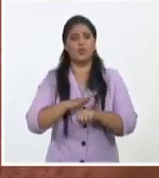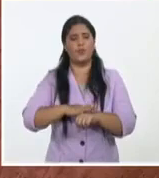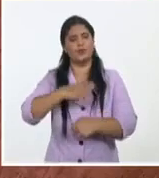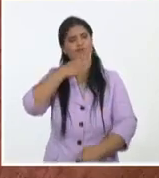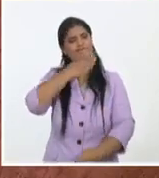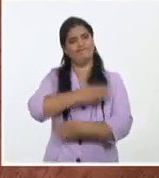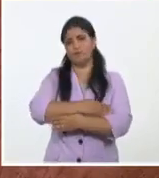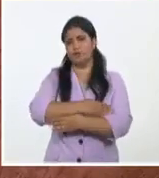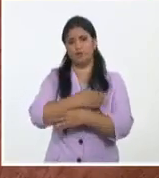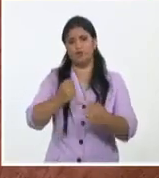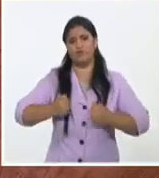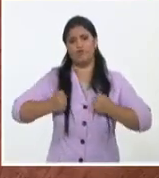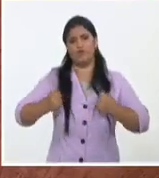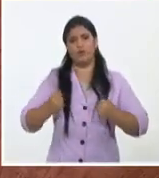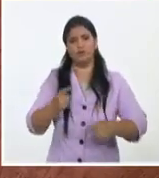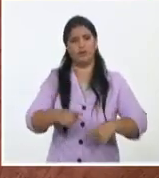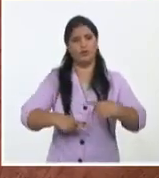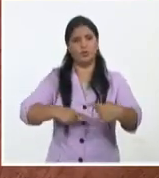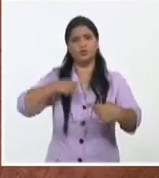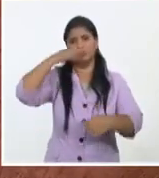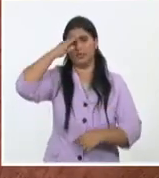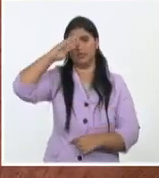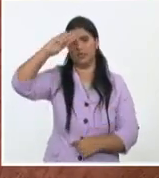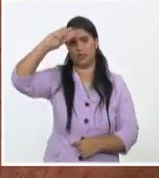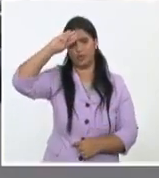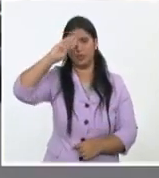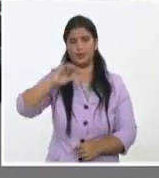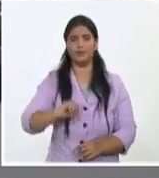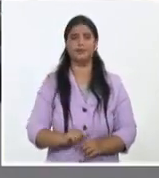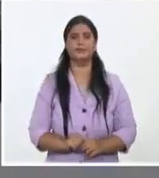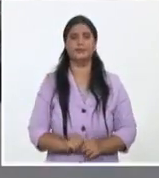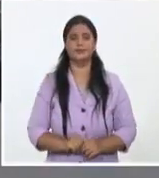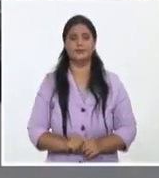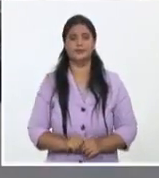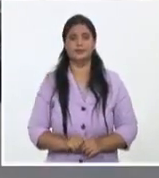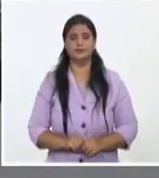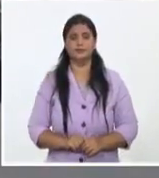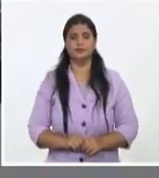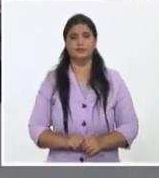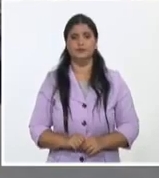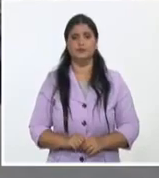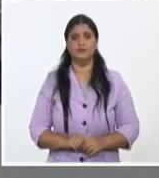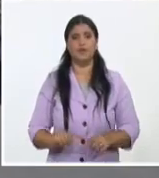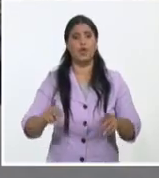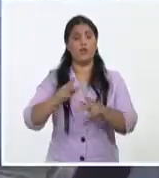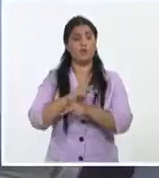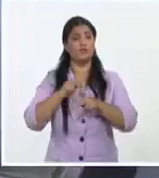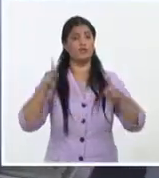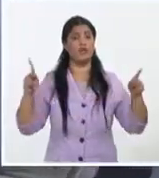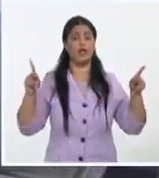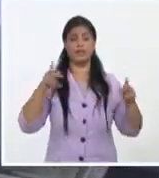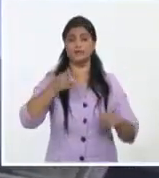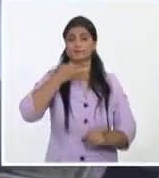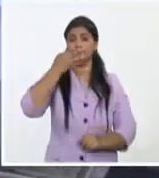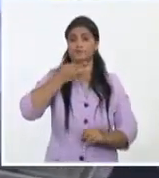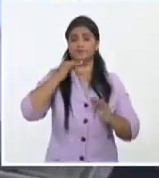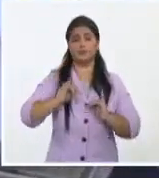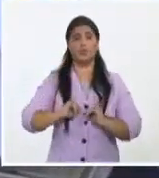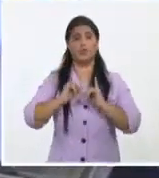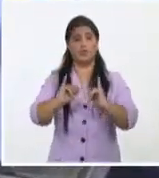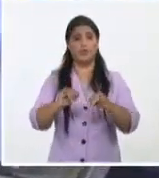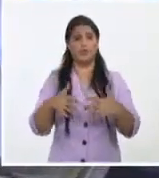pudiéramos acceder a los fondos de COVAX. En opinión de expertos, el entramado de plataformas